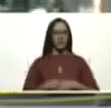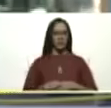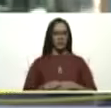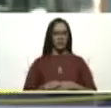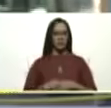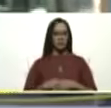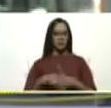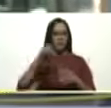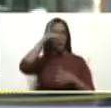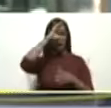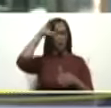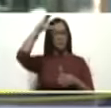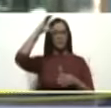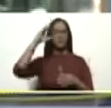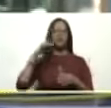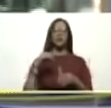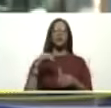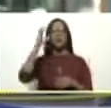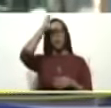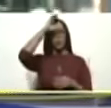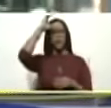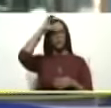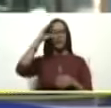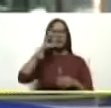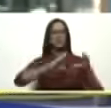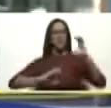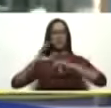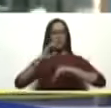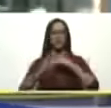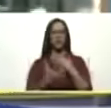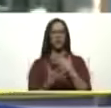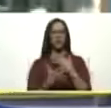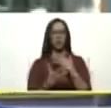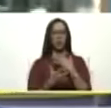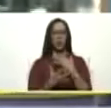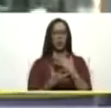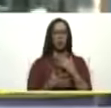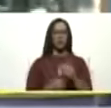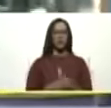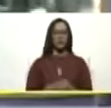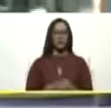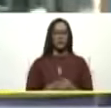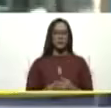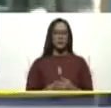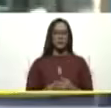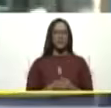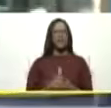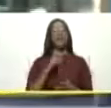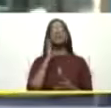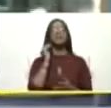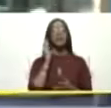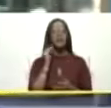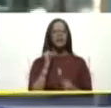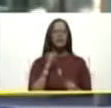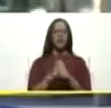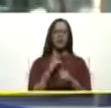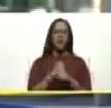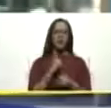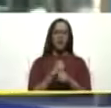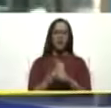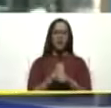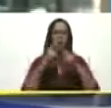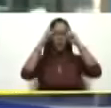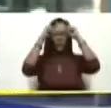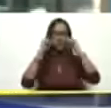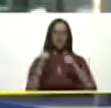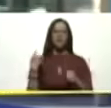la capacidad de conocimiento científico y tecnológico que la experiencia de los trabajadores y los